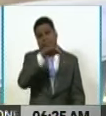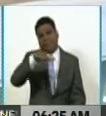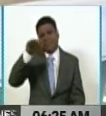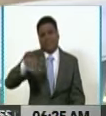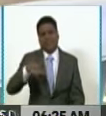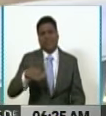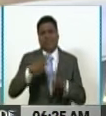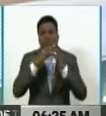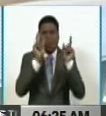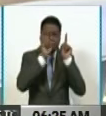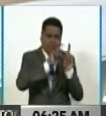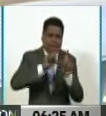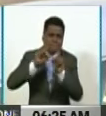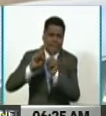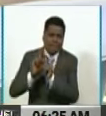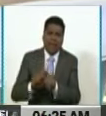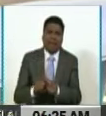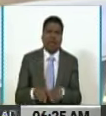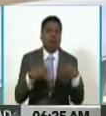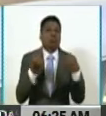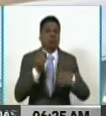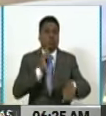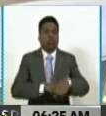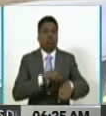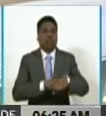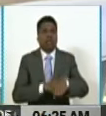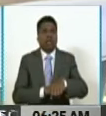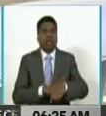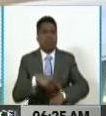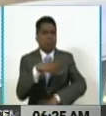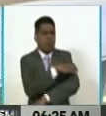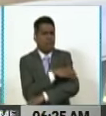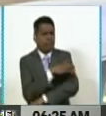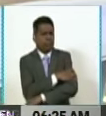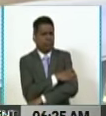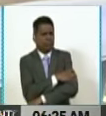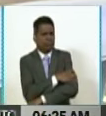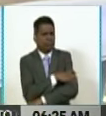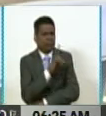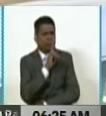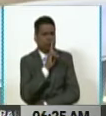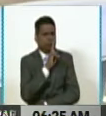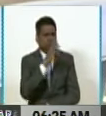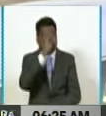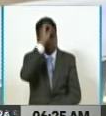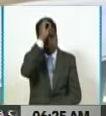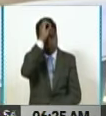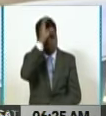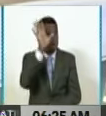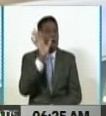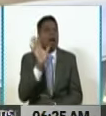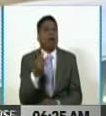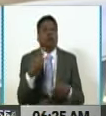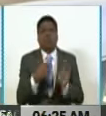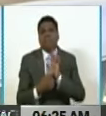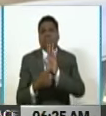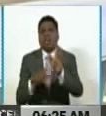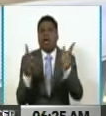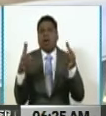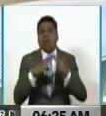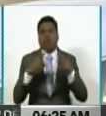más, así como lo secuestró durante muchísimo tiempo la cúpula de la oligarquía, quien gobernó Venezuela y no le permitía, obviamente, conocer a toda